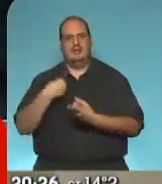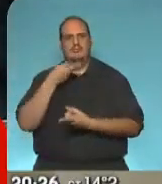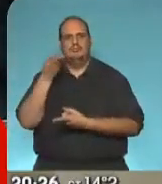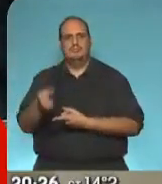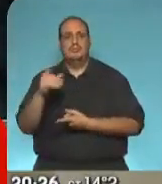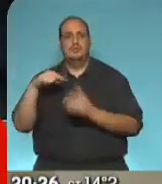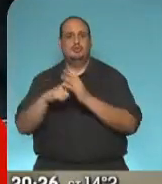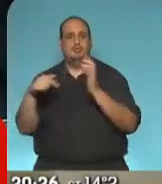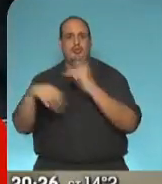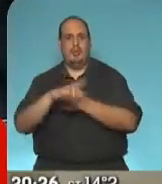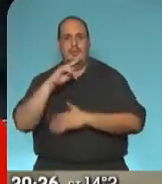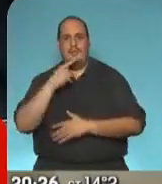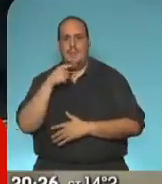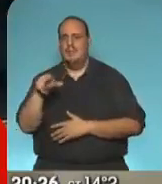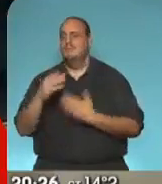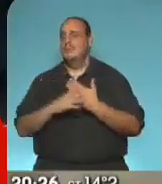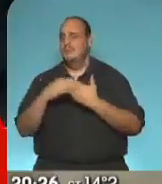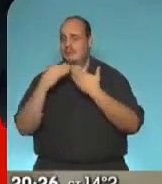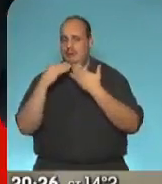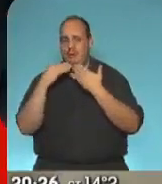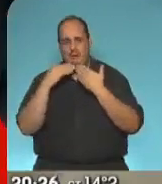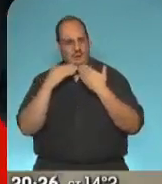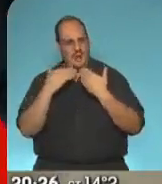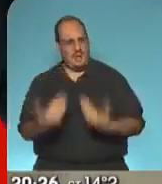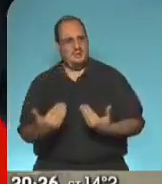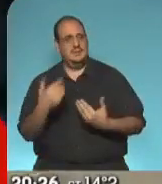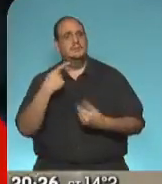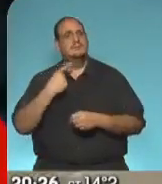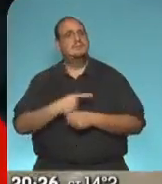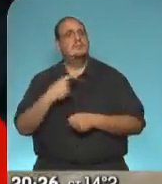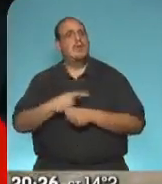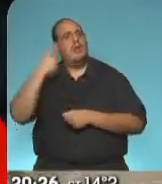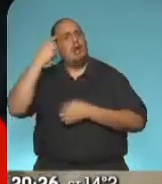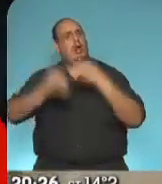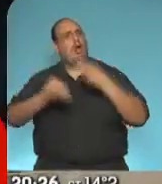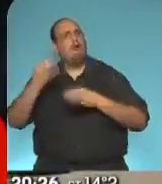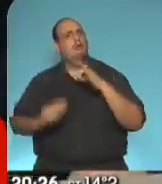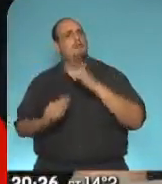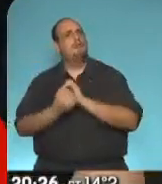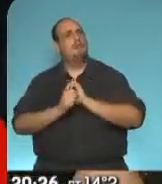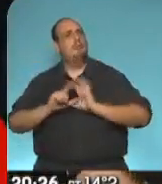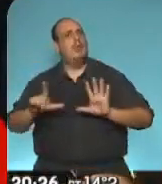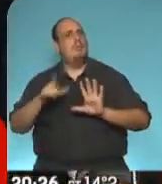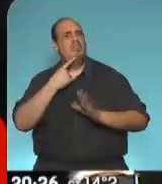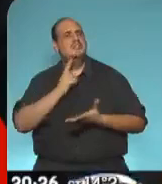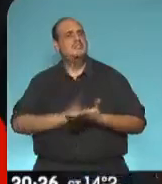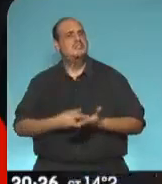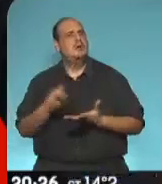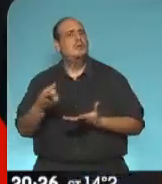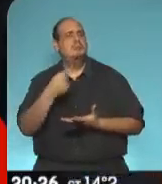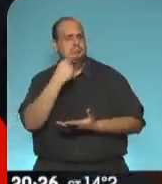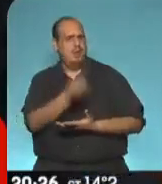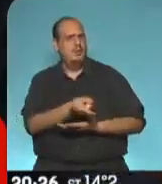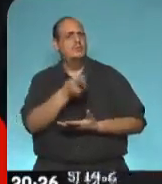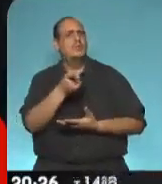Muchas gracias, ministro. En principio, le vamos a preguntar sobre la decisión de la Corte Suprema de la provincia de Buenos Aires